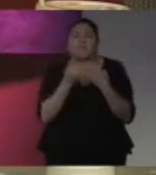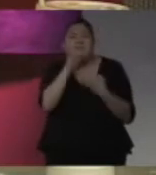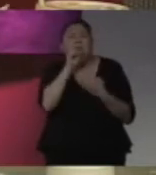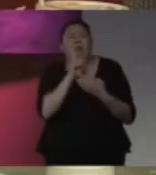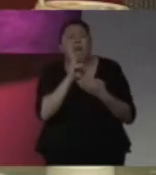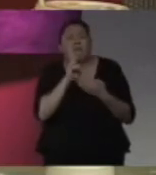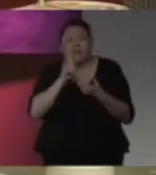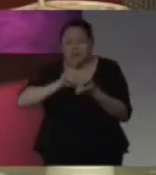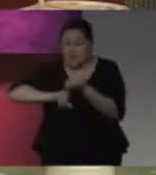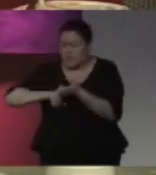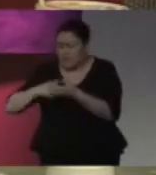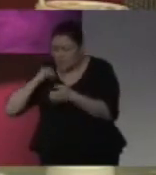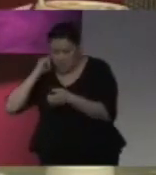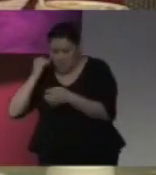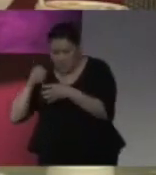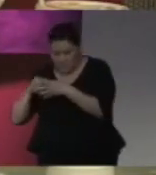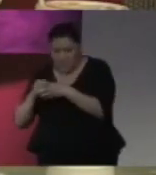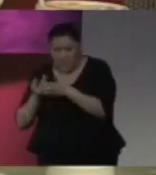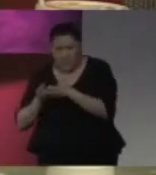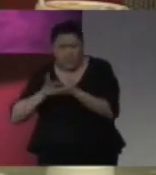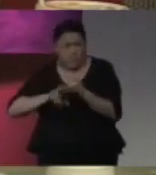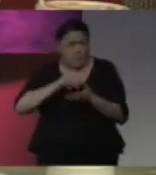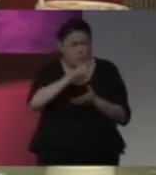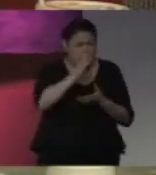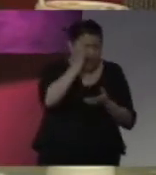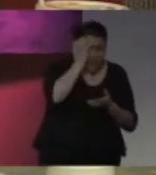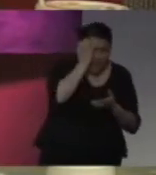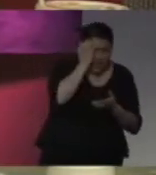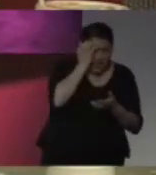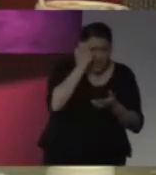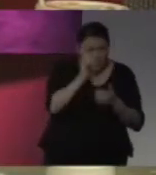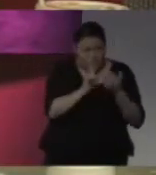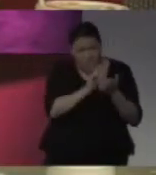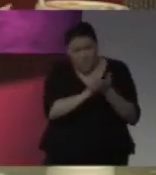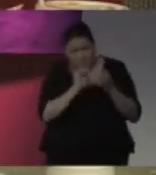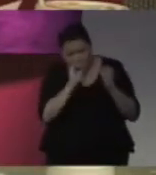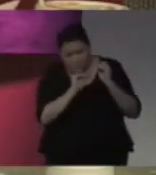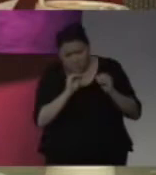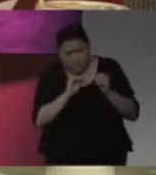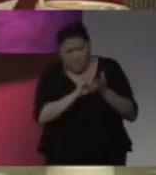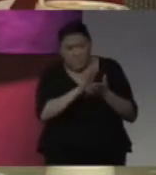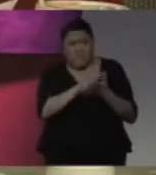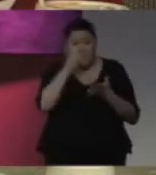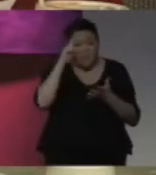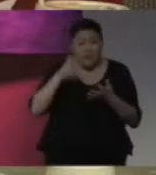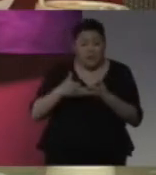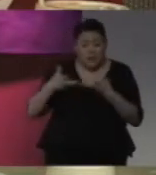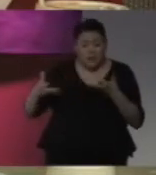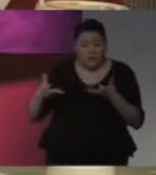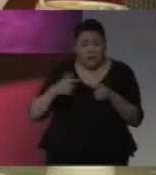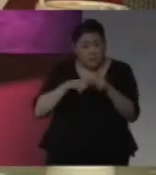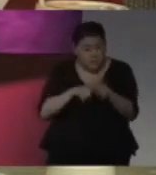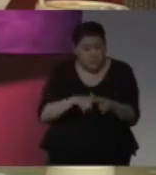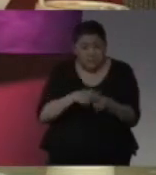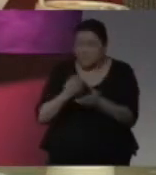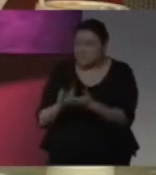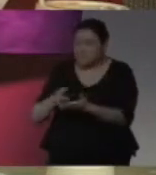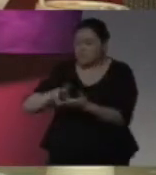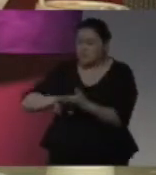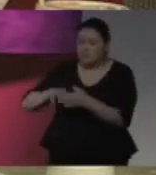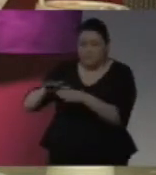al interior, ha permitido la pervivencia de estructuras comunales de tierra, pero también de la existencia